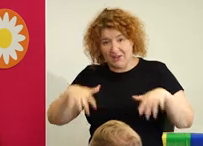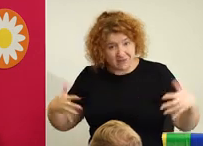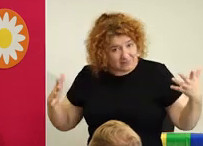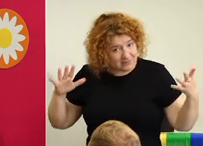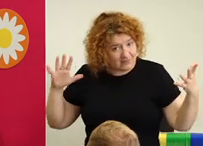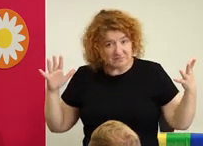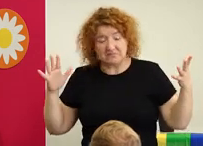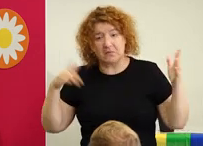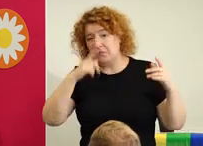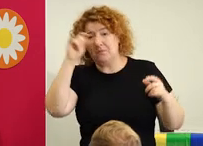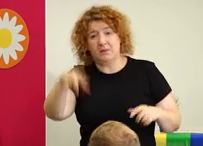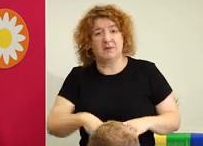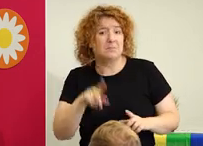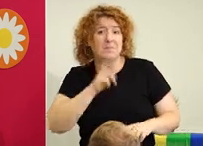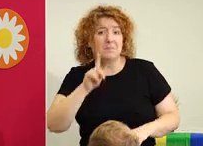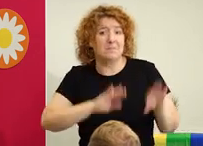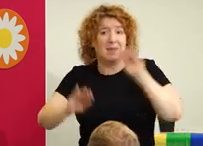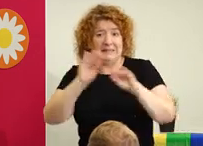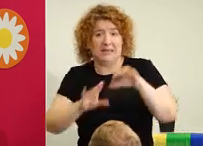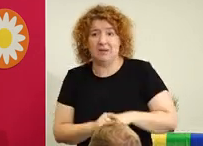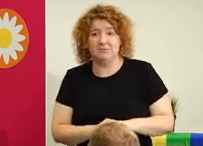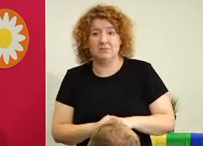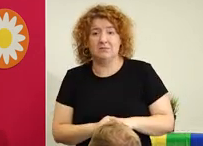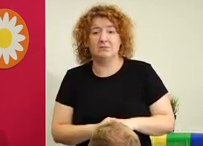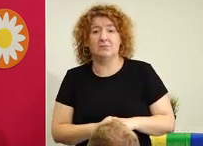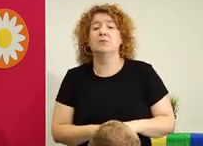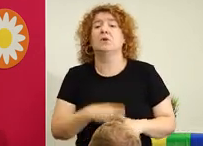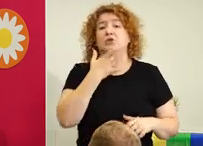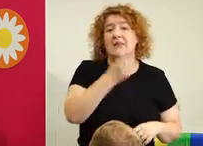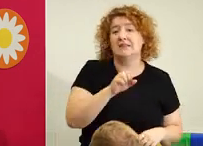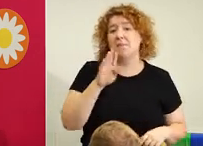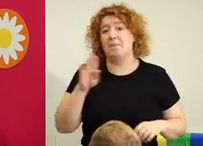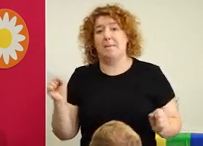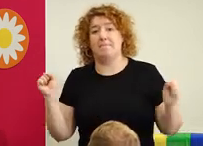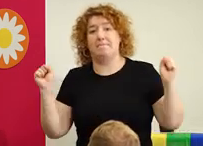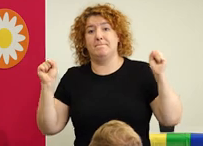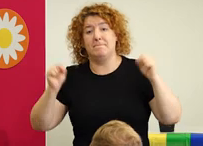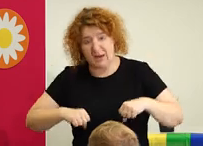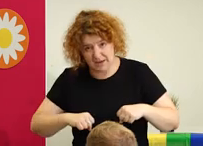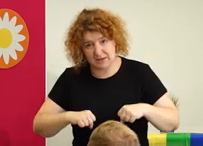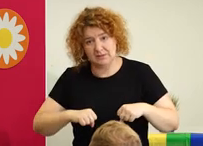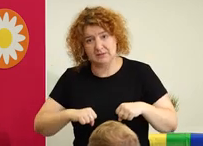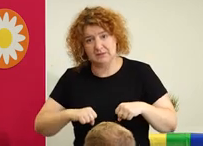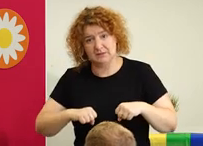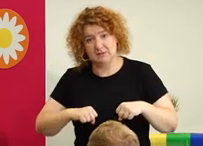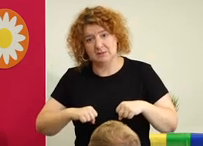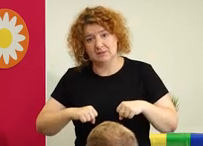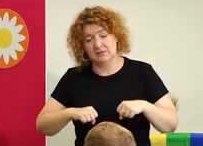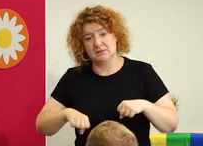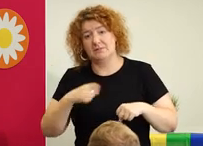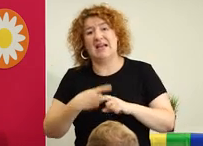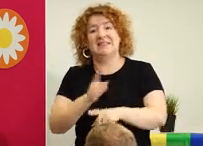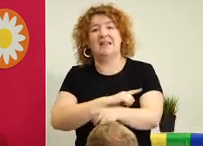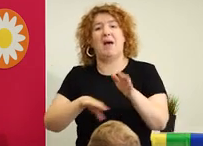convierta en nada, en mentira, porque pactan Partido Popular y Partido Socialista a costa de asumir la agenda política de la